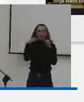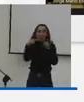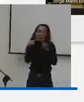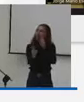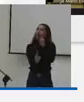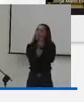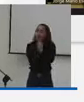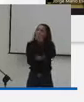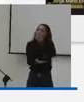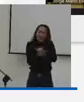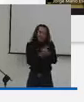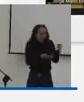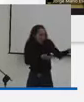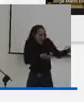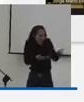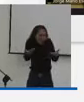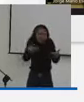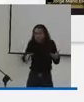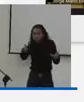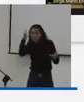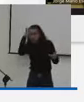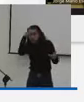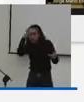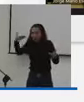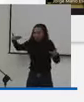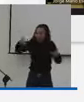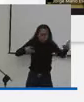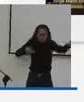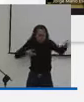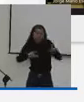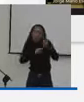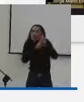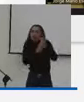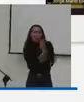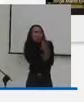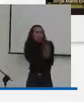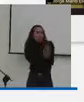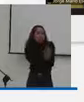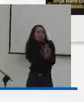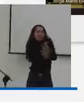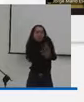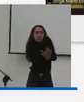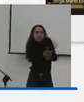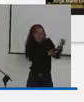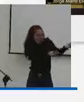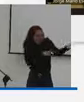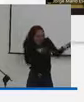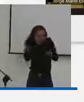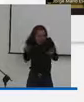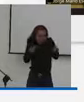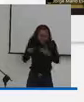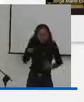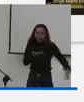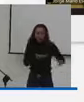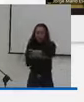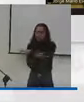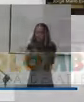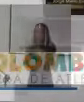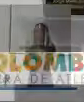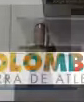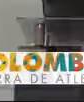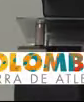conceptos para poder dejarlos plasmados en la ley cuando se vaya a radicar en el Senado de la República.